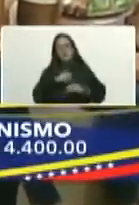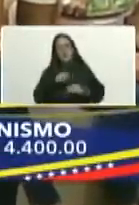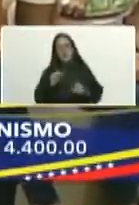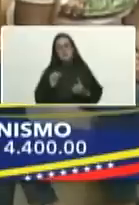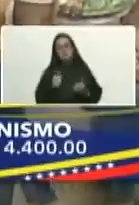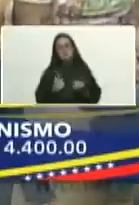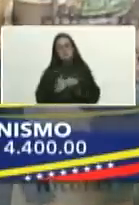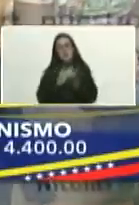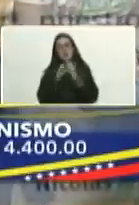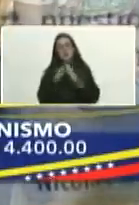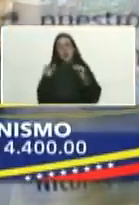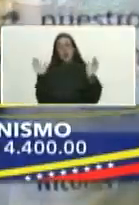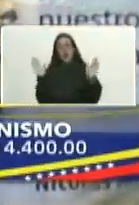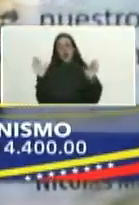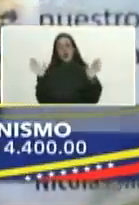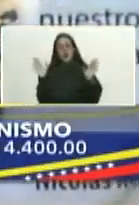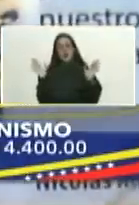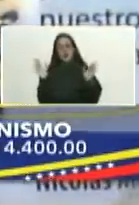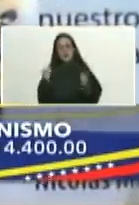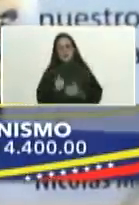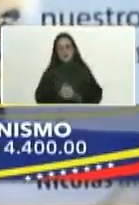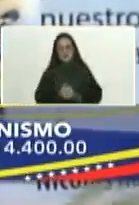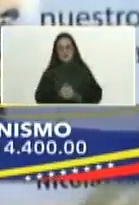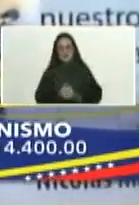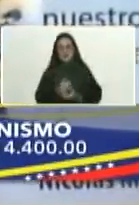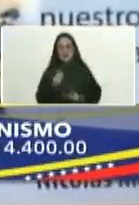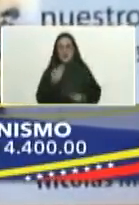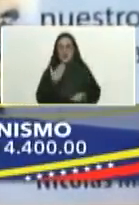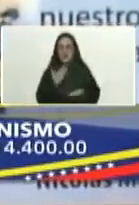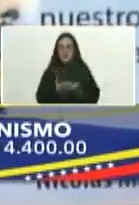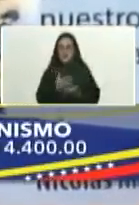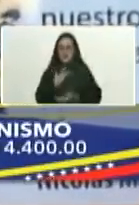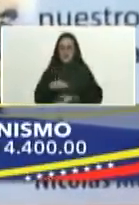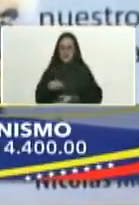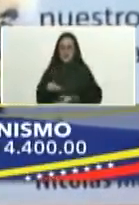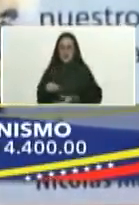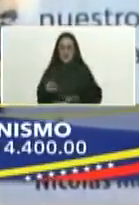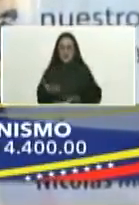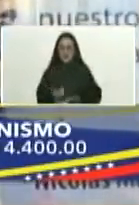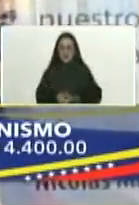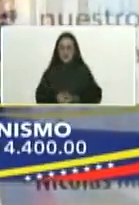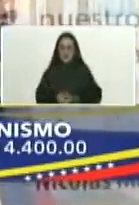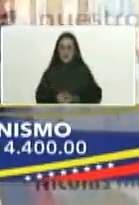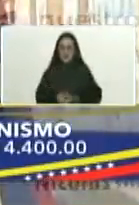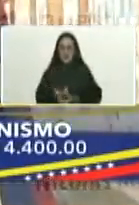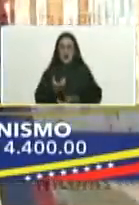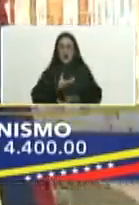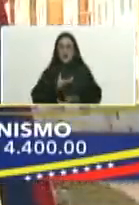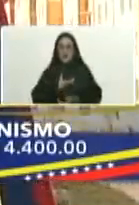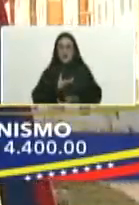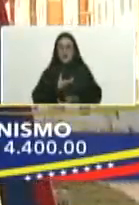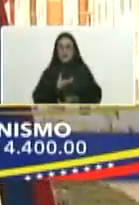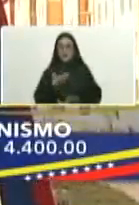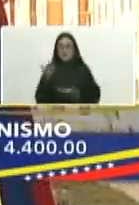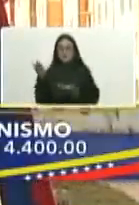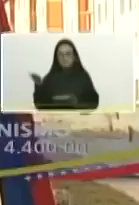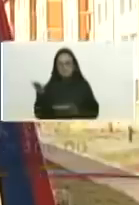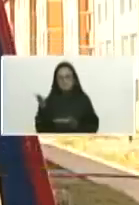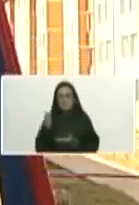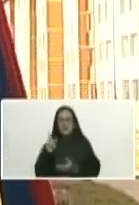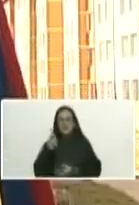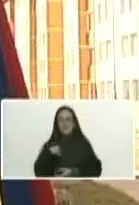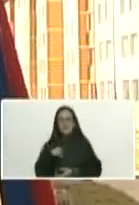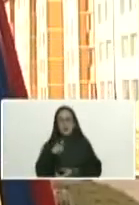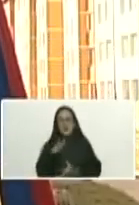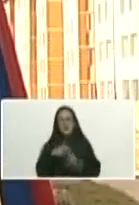de todos esos ángeles que se atraviesan en el camino. Muchas gracias, señor presidente. al alcalde, a usted y